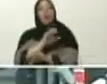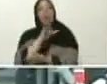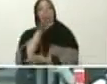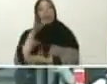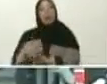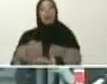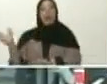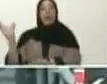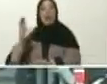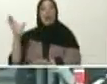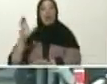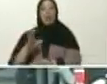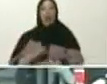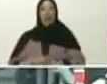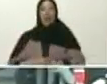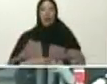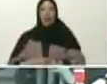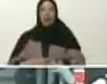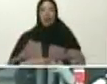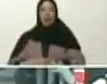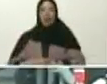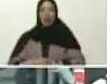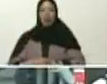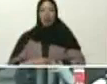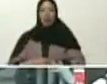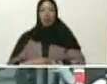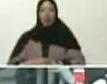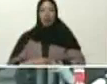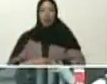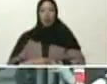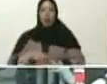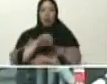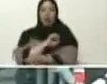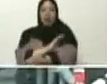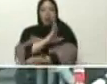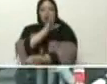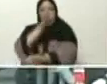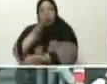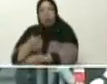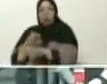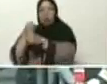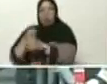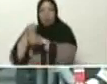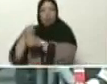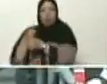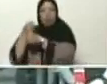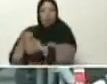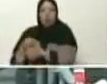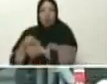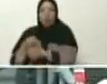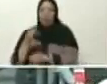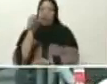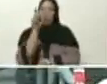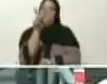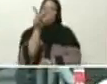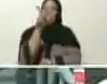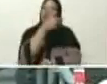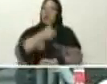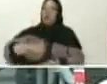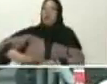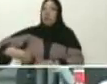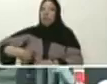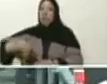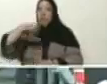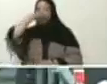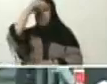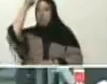estandarte que le daba la autoridad como presidente del Partido Socialista Unido de Venezuela. En